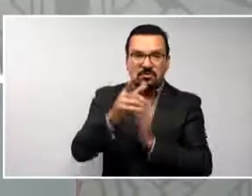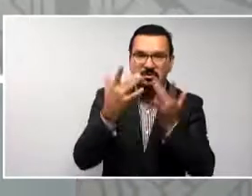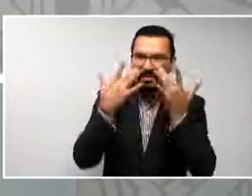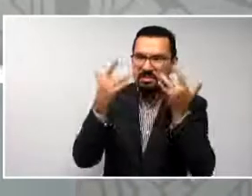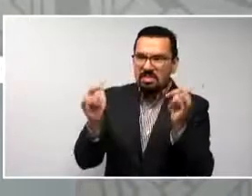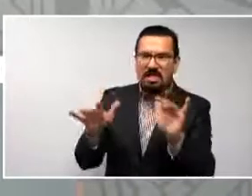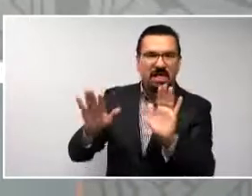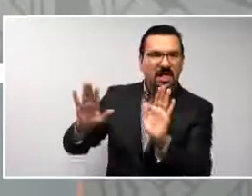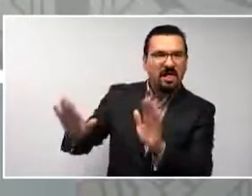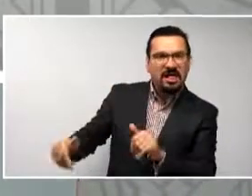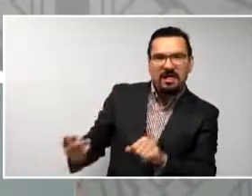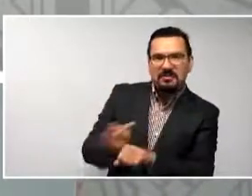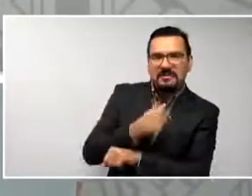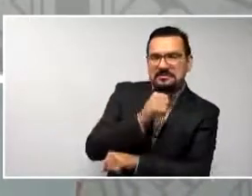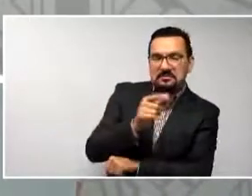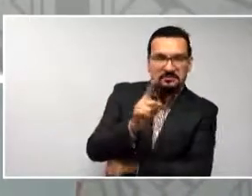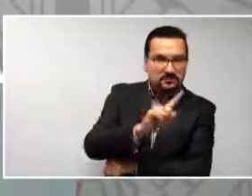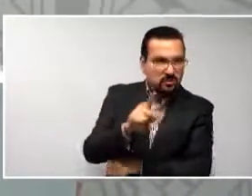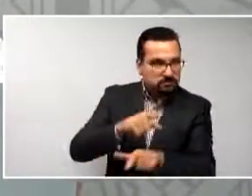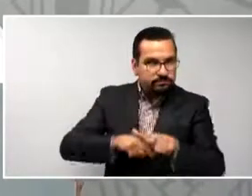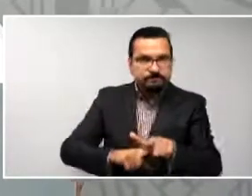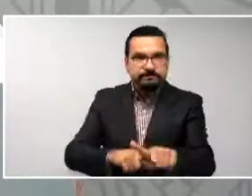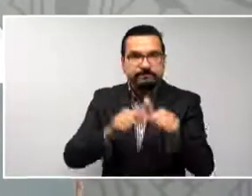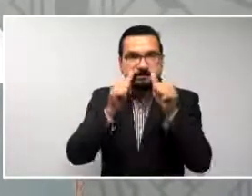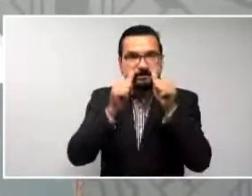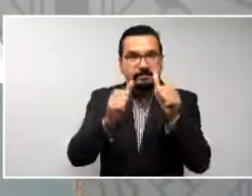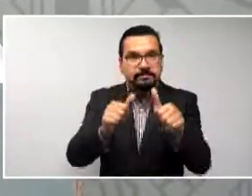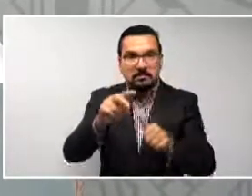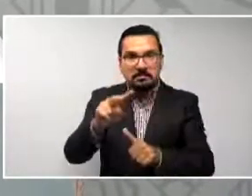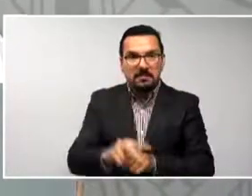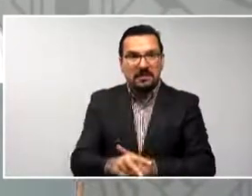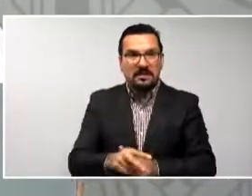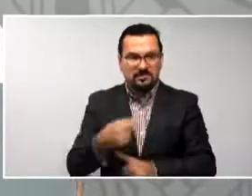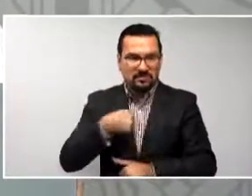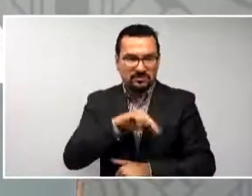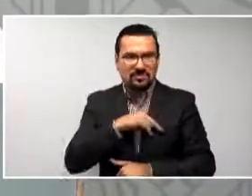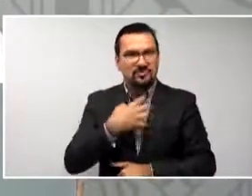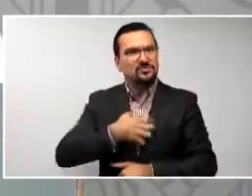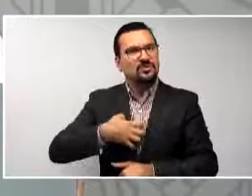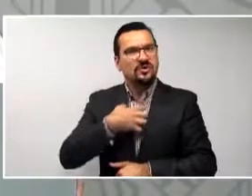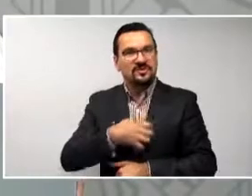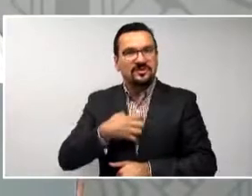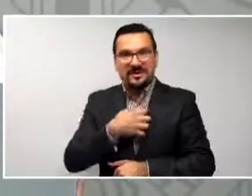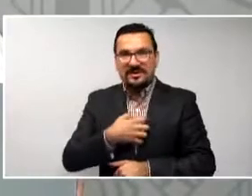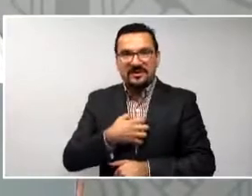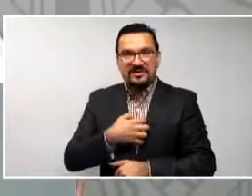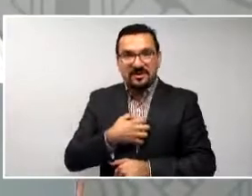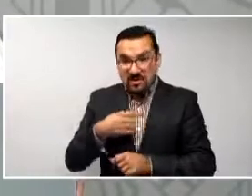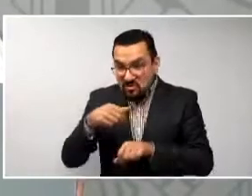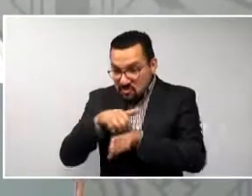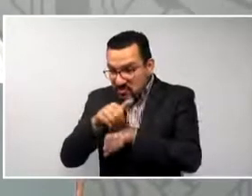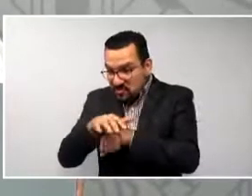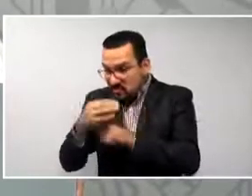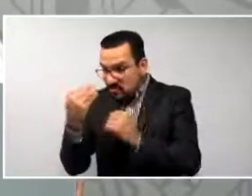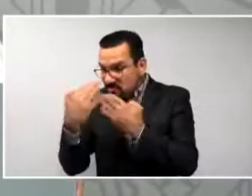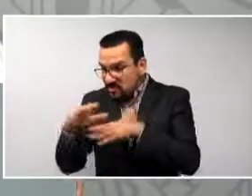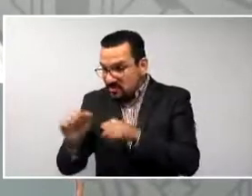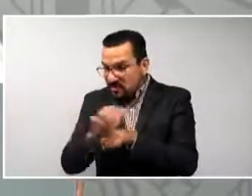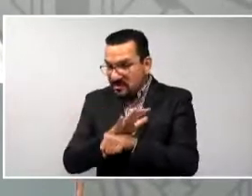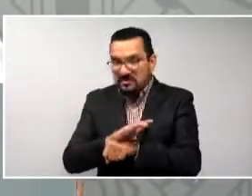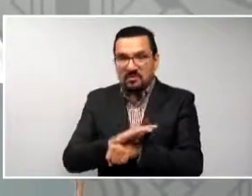guardia no estaremos satisfechos con los registros del cobismo hasta que en